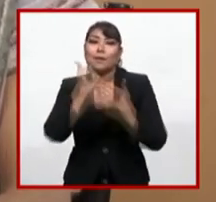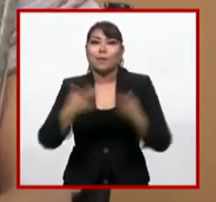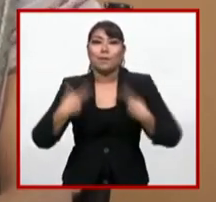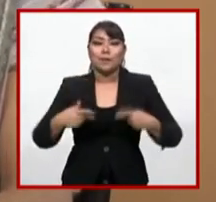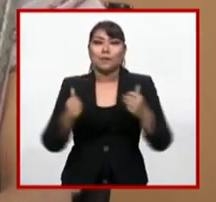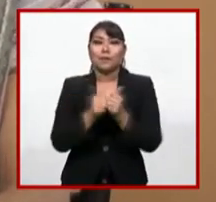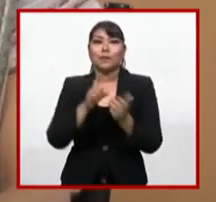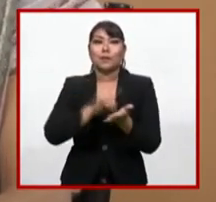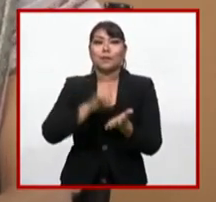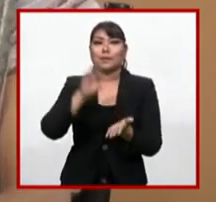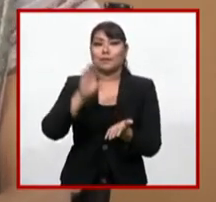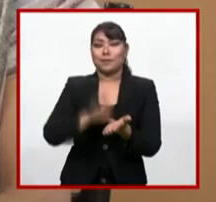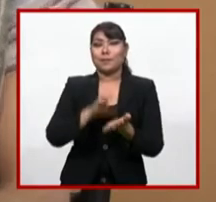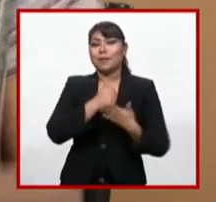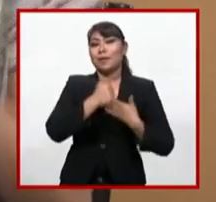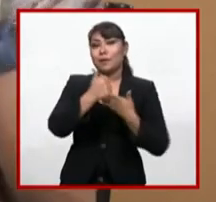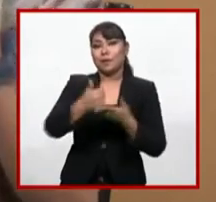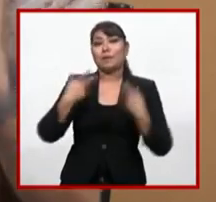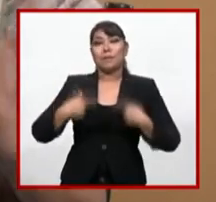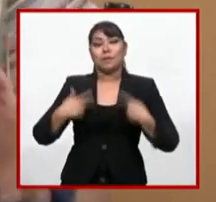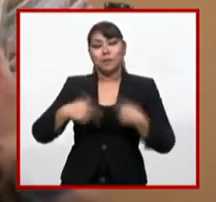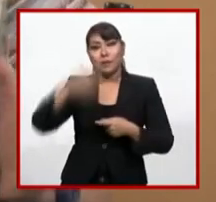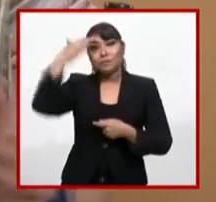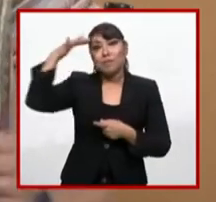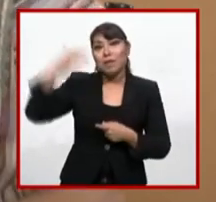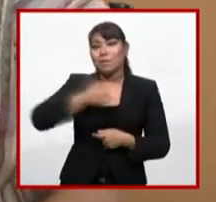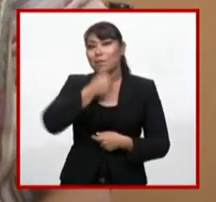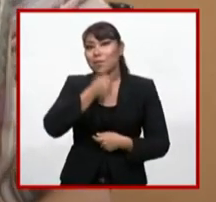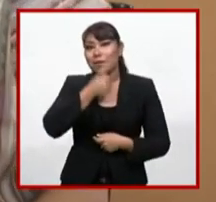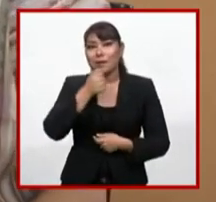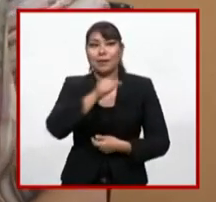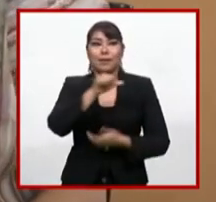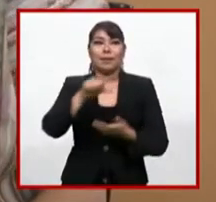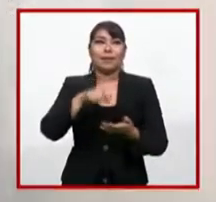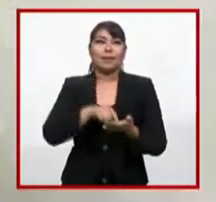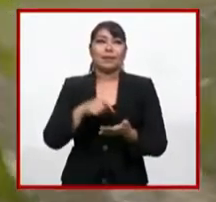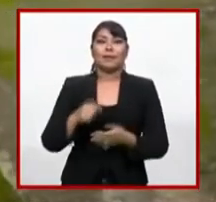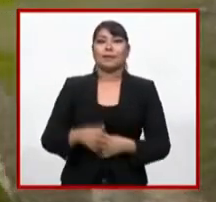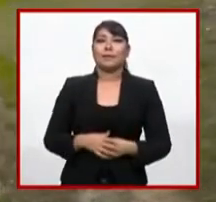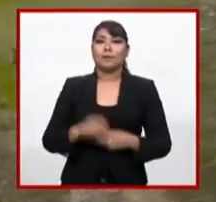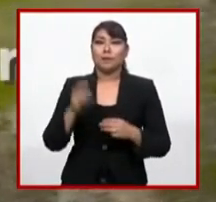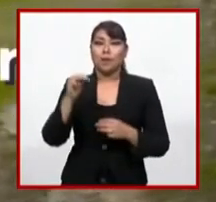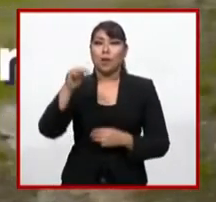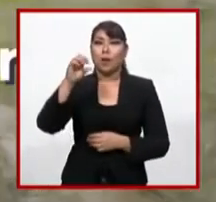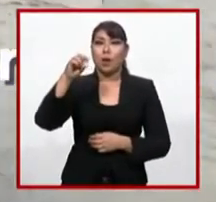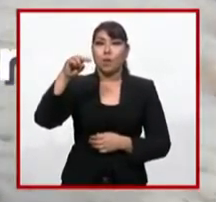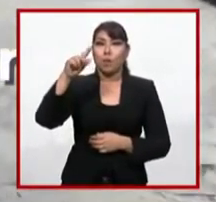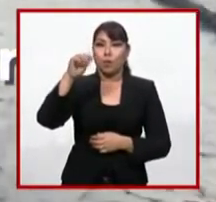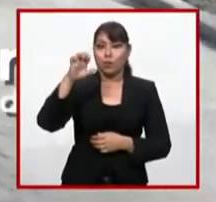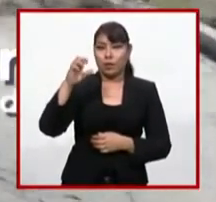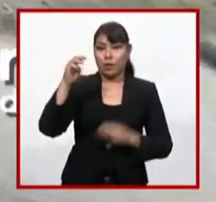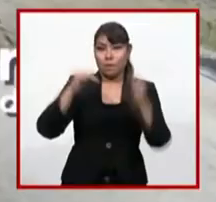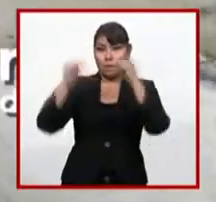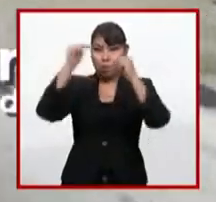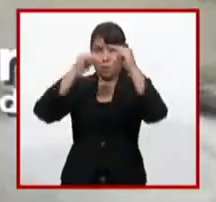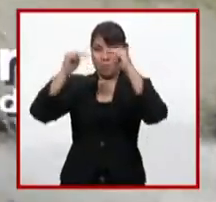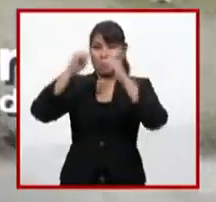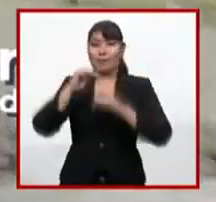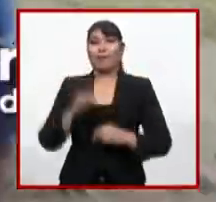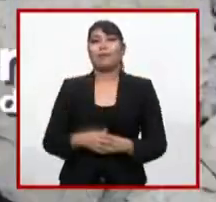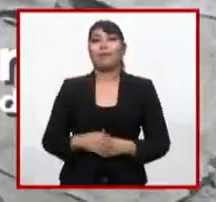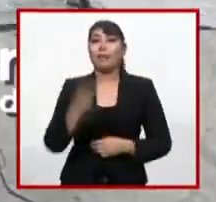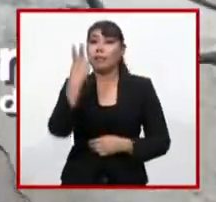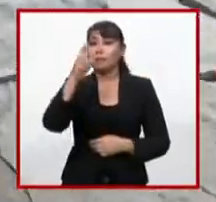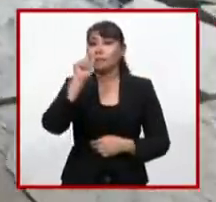con discapacidad y personas mayores al maravilloso Centro Arqueológico de Monte Albán, con una inversión de 3.5